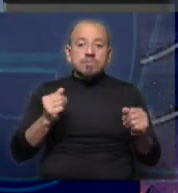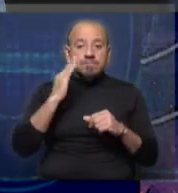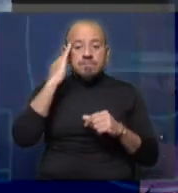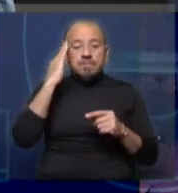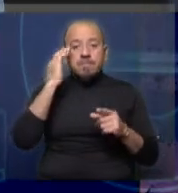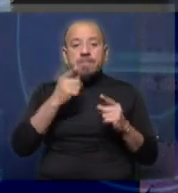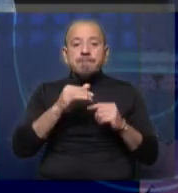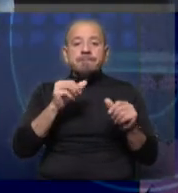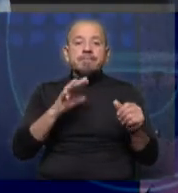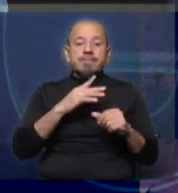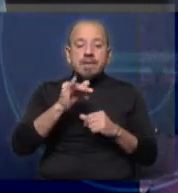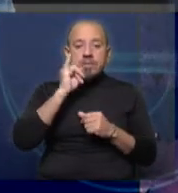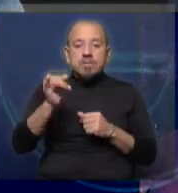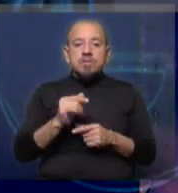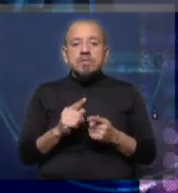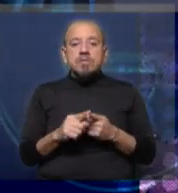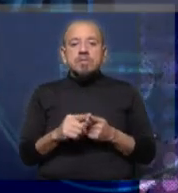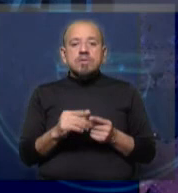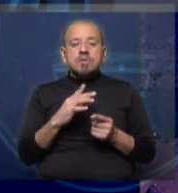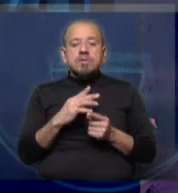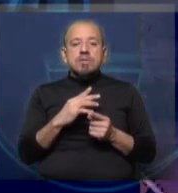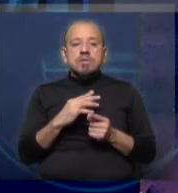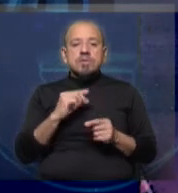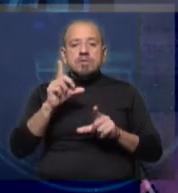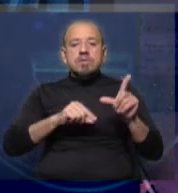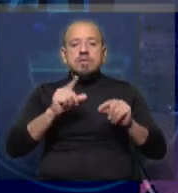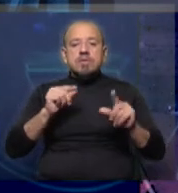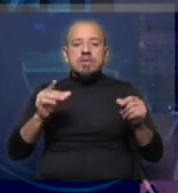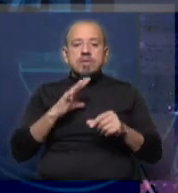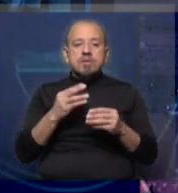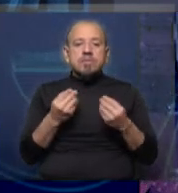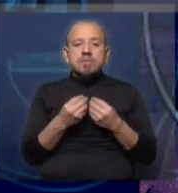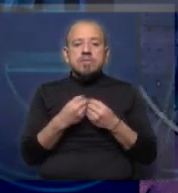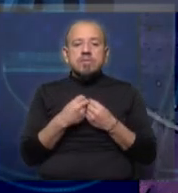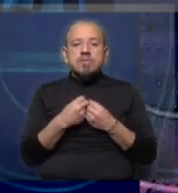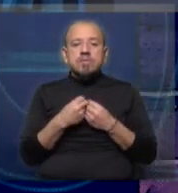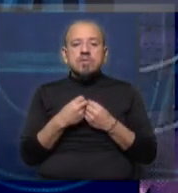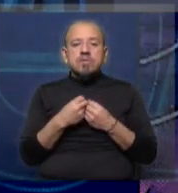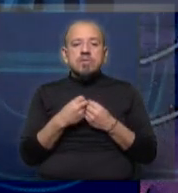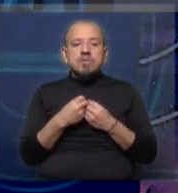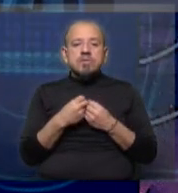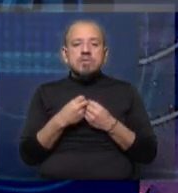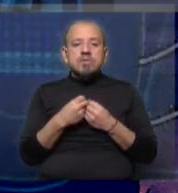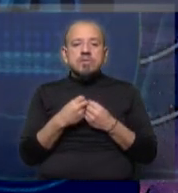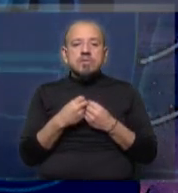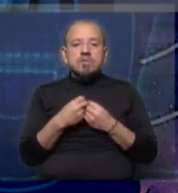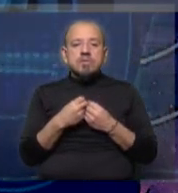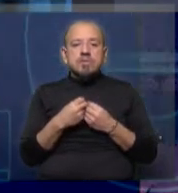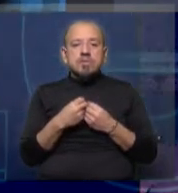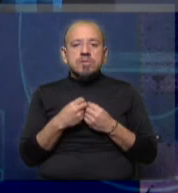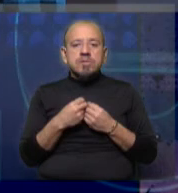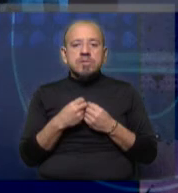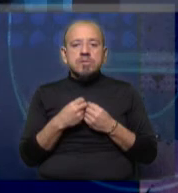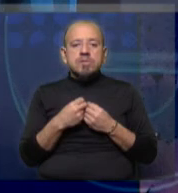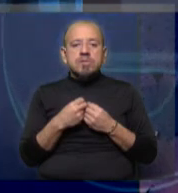reciben las denuncias investigas hay estadísticas que son terribles este eh la cantidad de de de de gente que